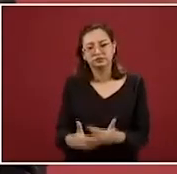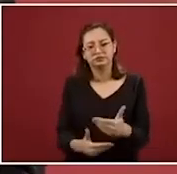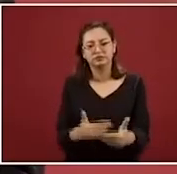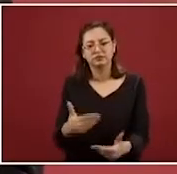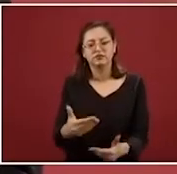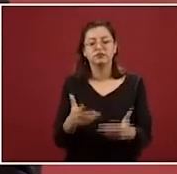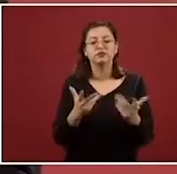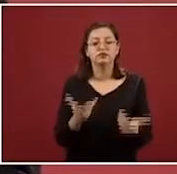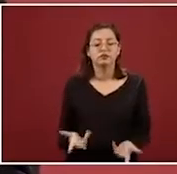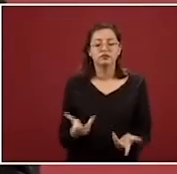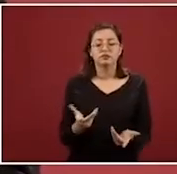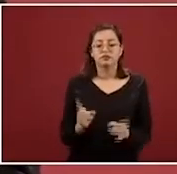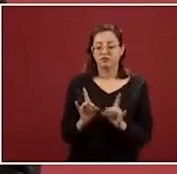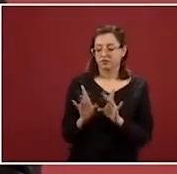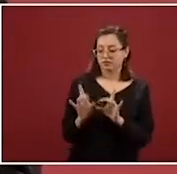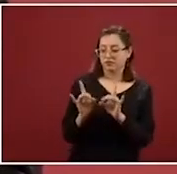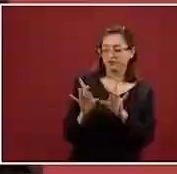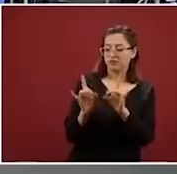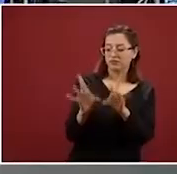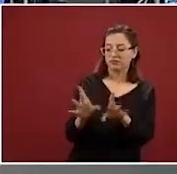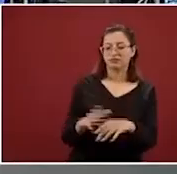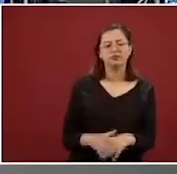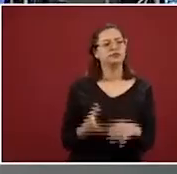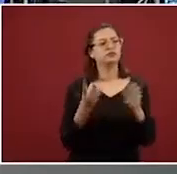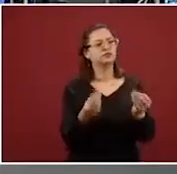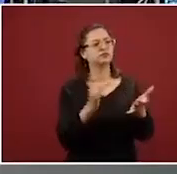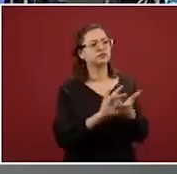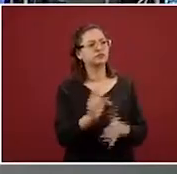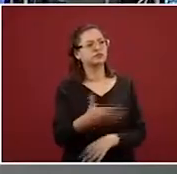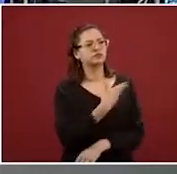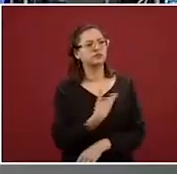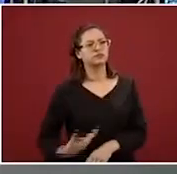a esperar los acontecimientos. Muchas gracias, presidente.